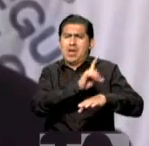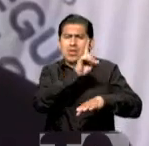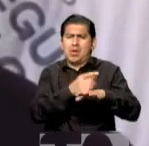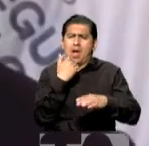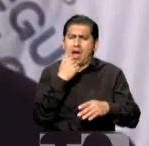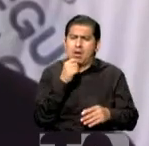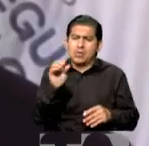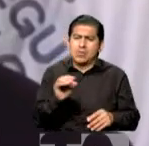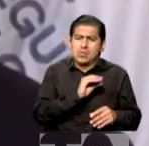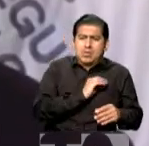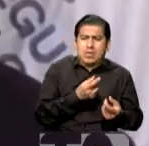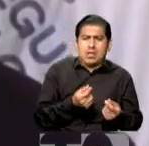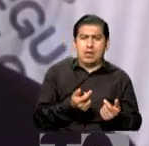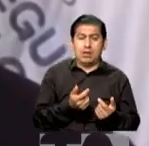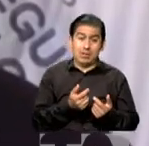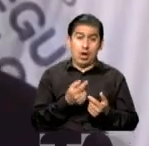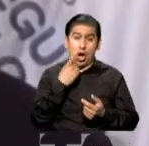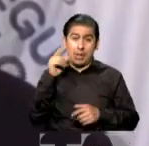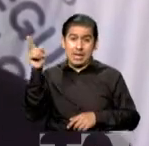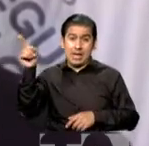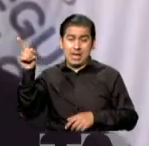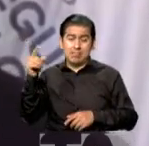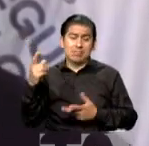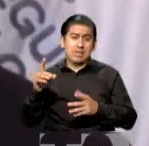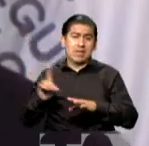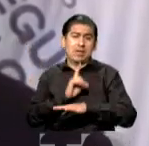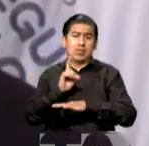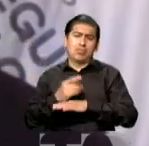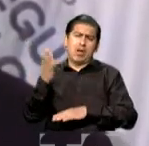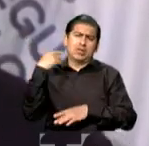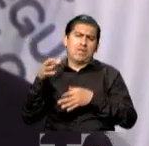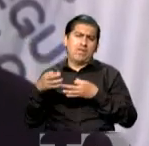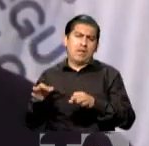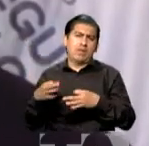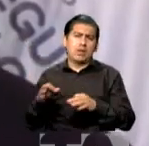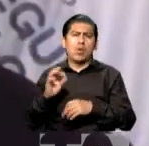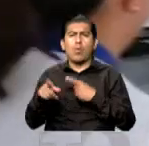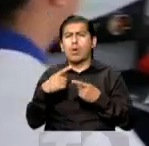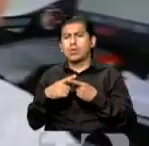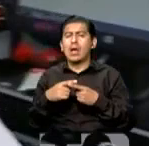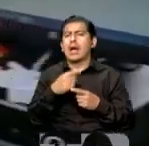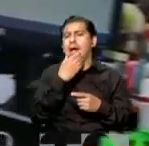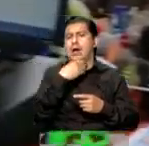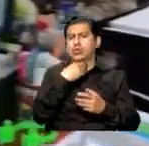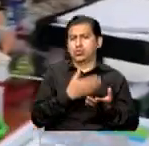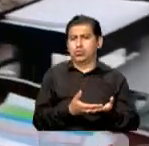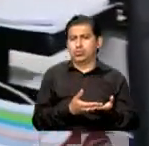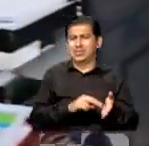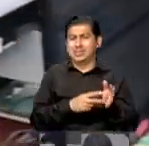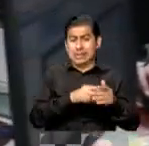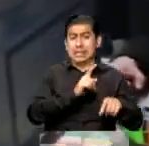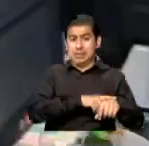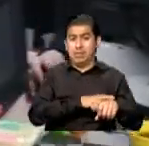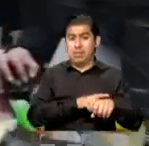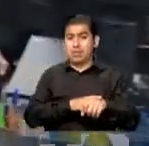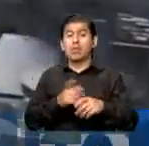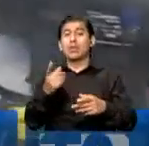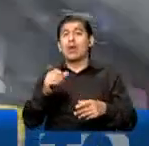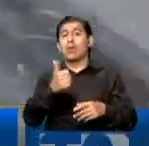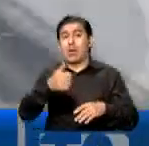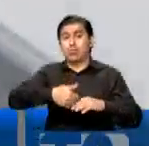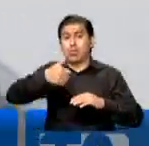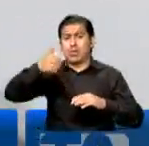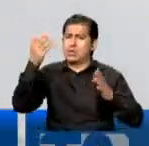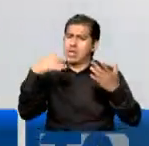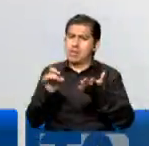Jorge Rubio ocupa el cargo de director ejecutivo desde febrero. El audio se grabó en agosto. La ex autoridad que se escucha en el audio fue